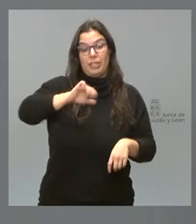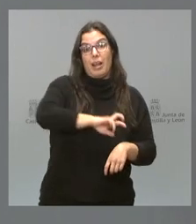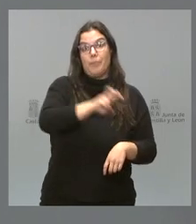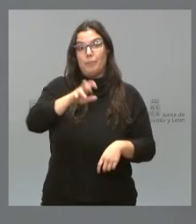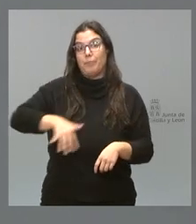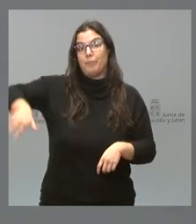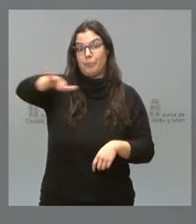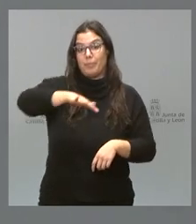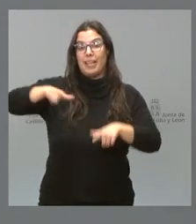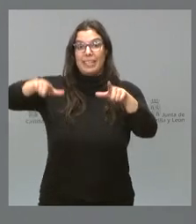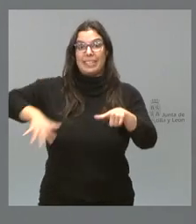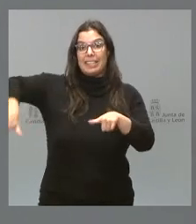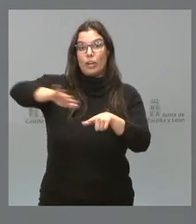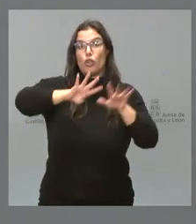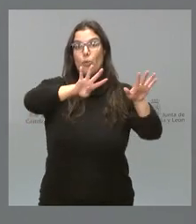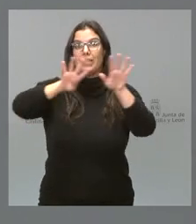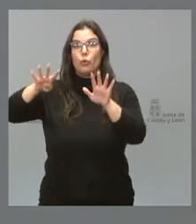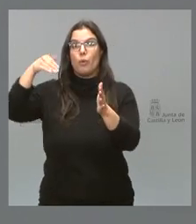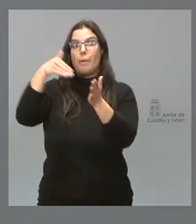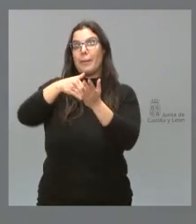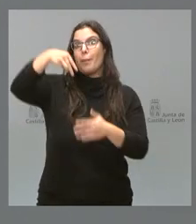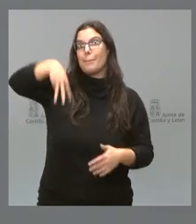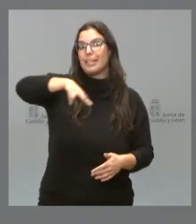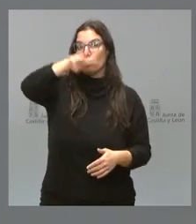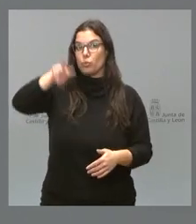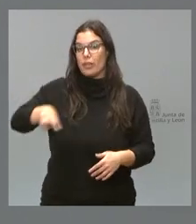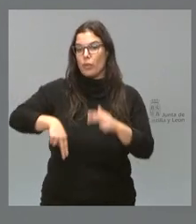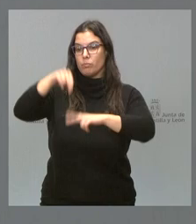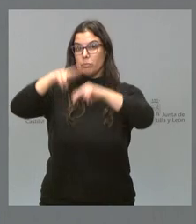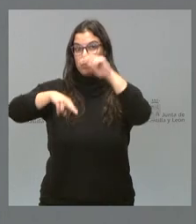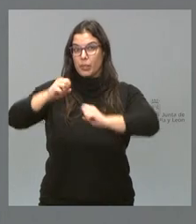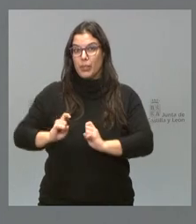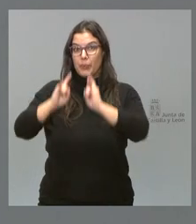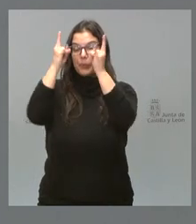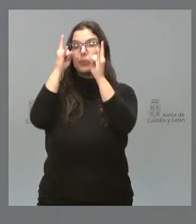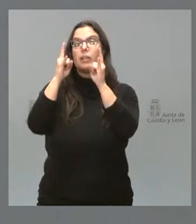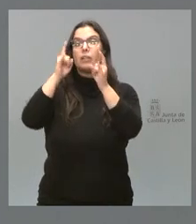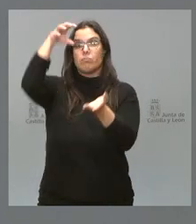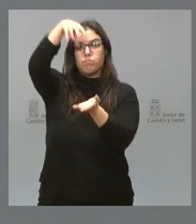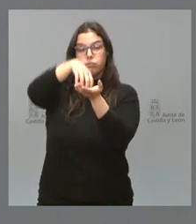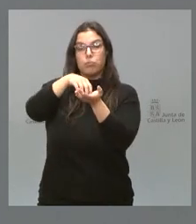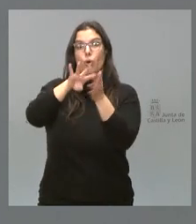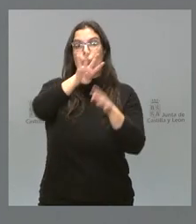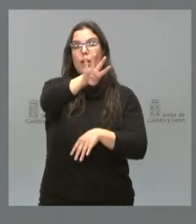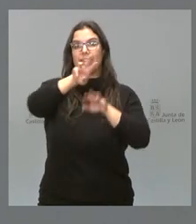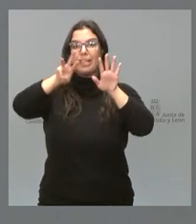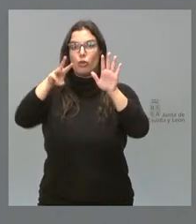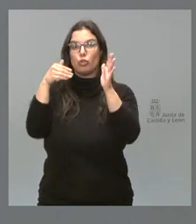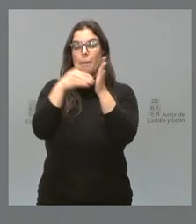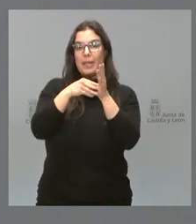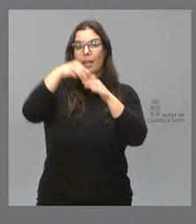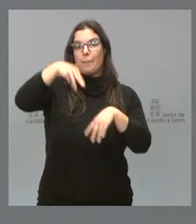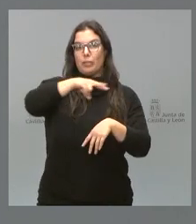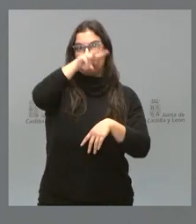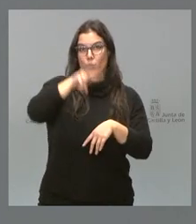de 99,000 m2 o una superficie construida superior a los 48.000 metros cuadrados que